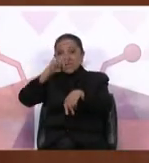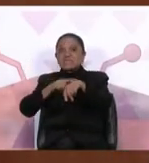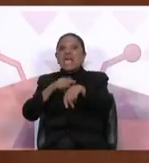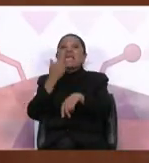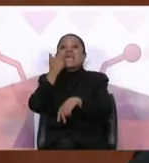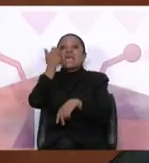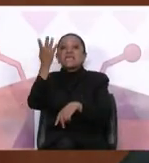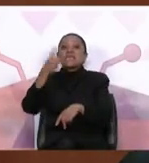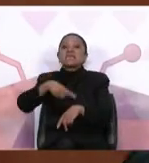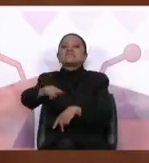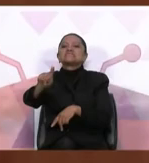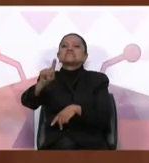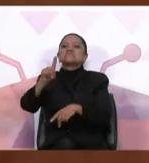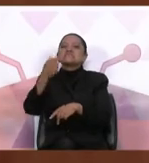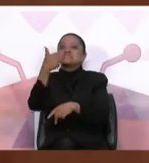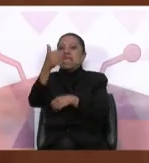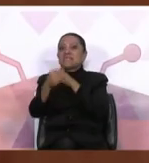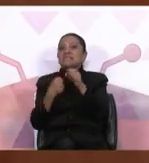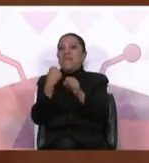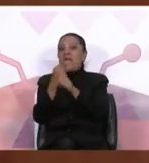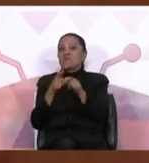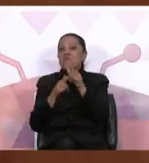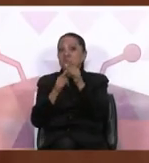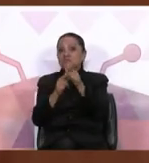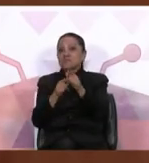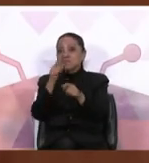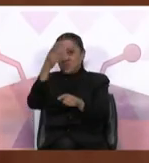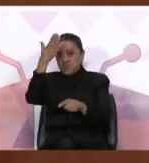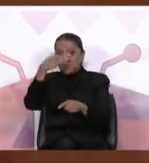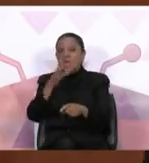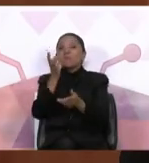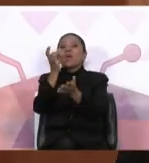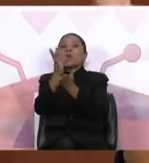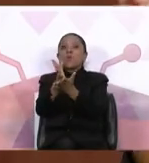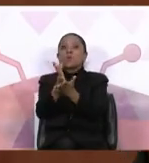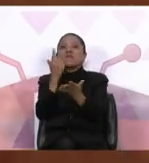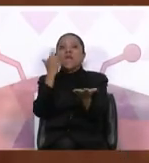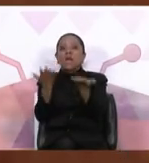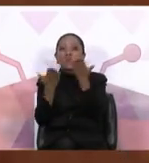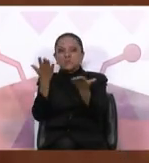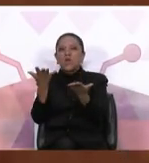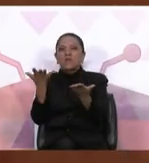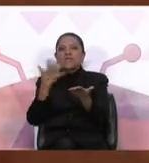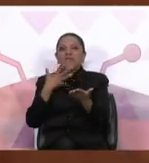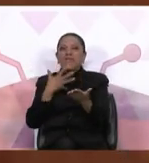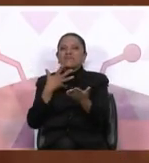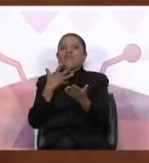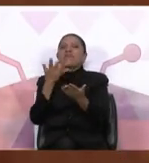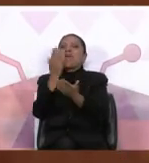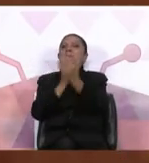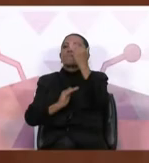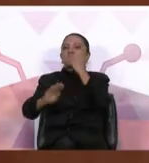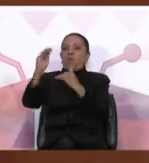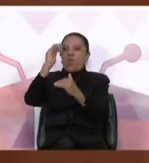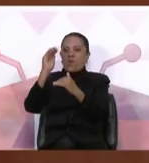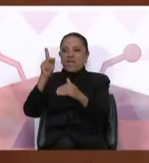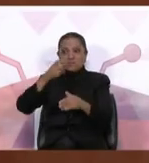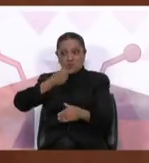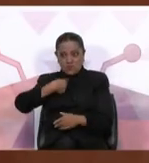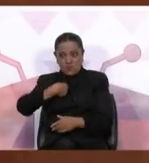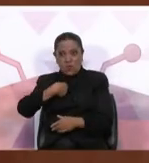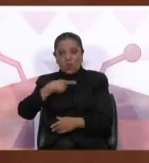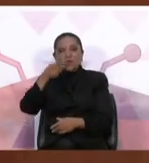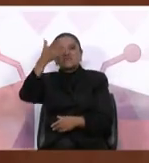seis años y ahora sabes que la única opción que te puede llevar a ese progreso soy yo ya sabes que los problemas del empleo